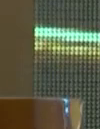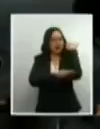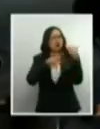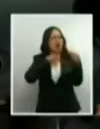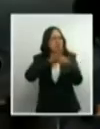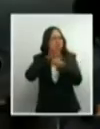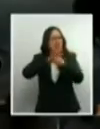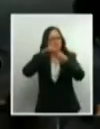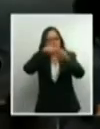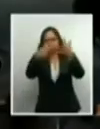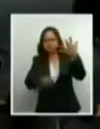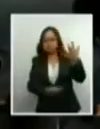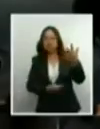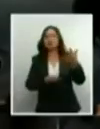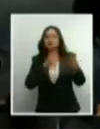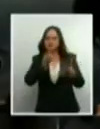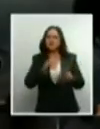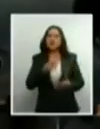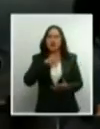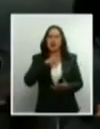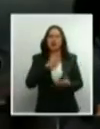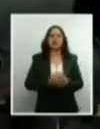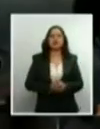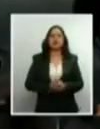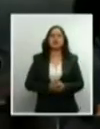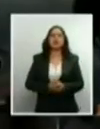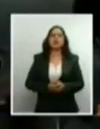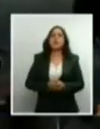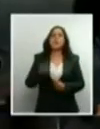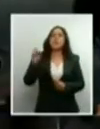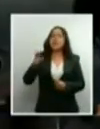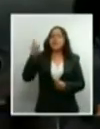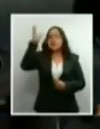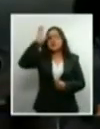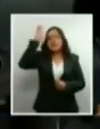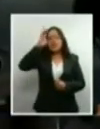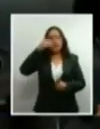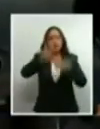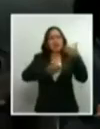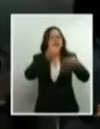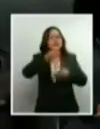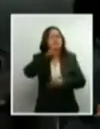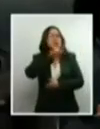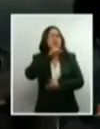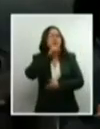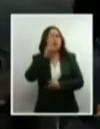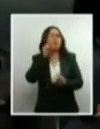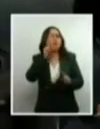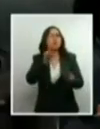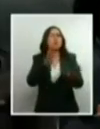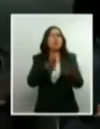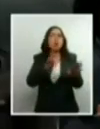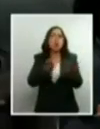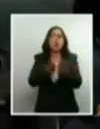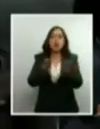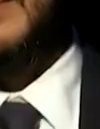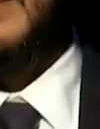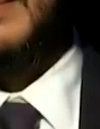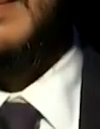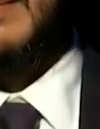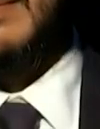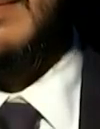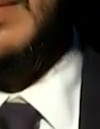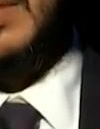vieja confiable. Yo nomás iba, ¿saben qué? Iba de shopping. Iba porque allá... es más